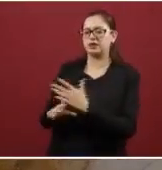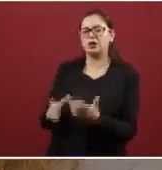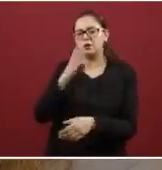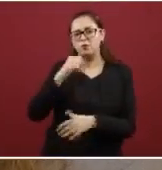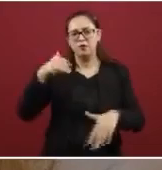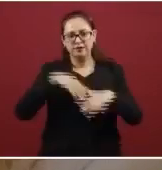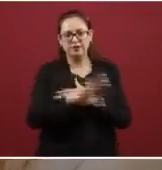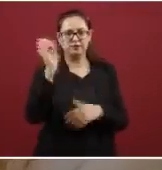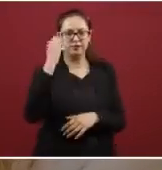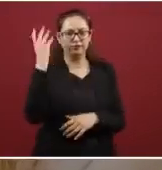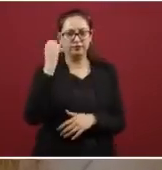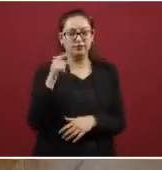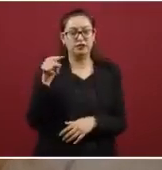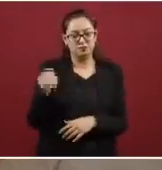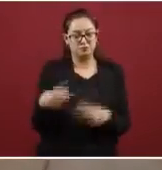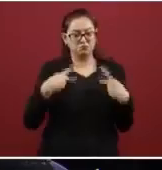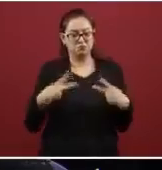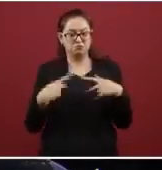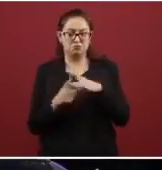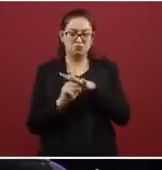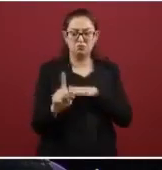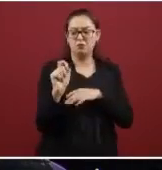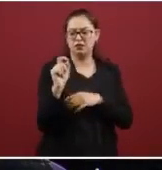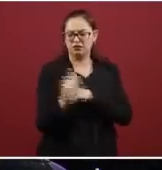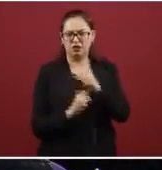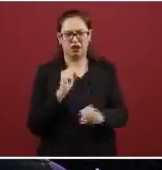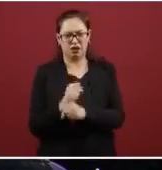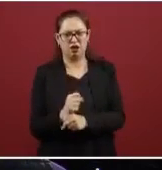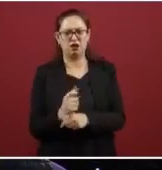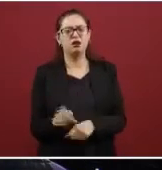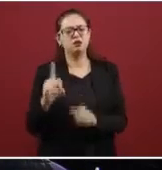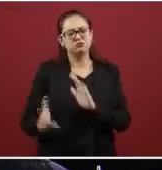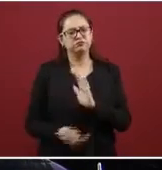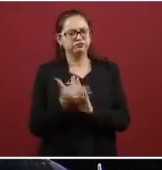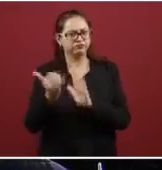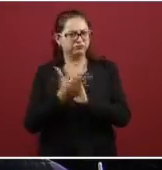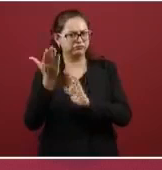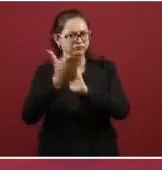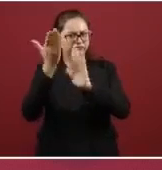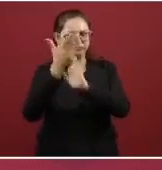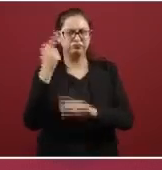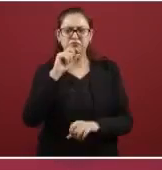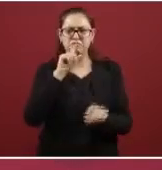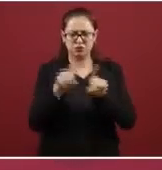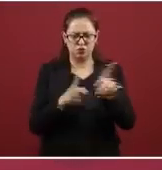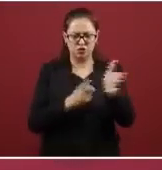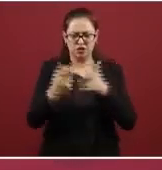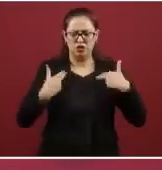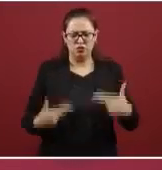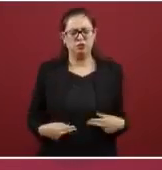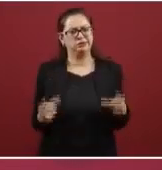a este foro es un migrante con más de 20 años, Francisco Ramírez, albañil de oficio y un activista de derechos